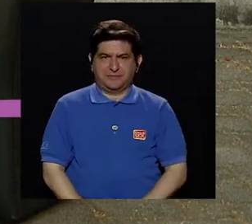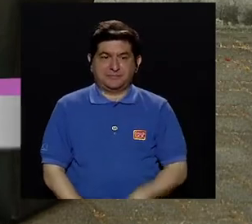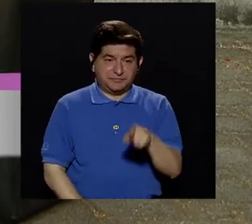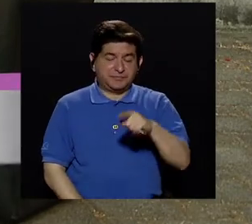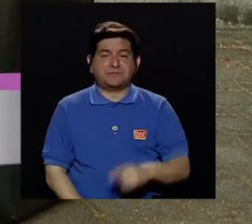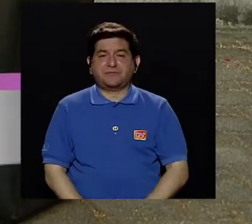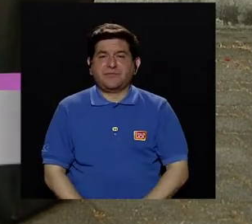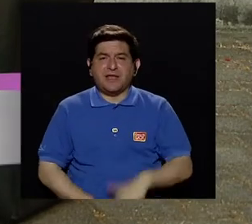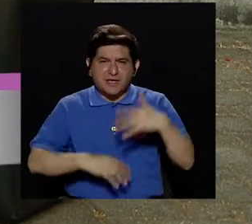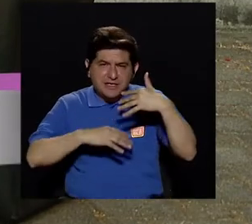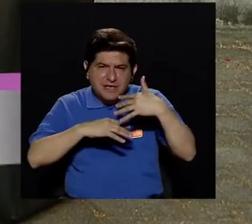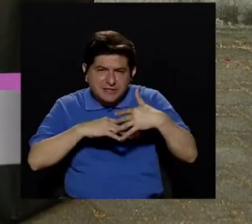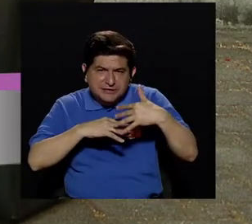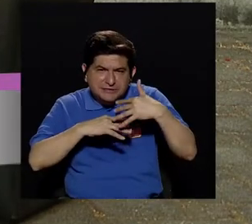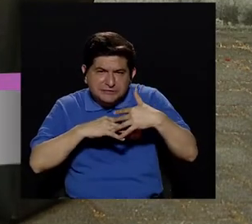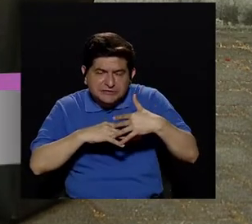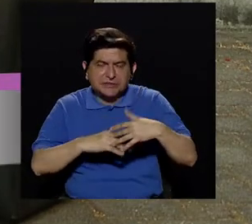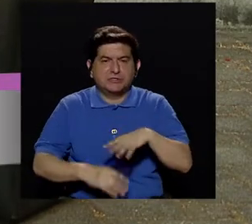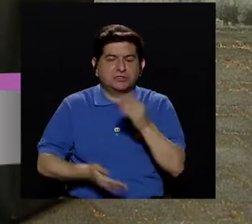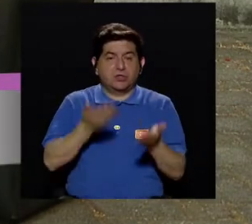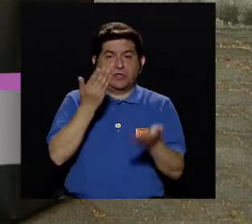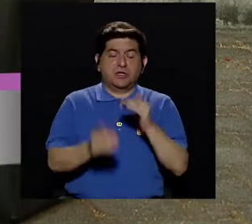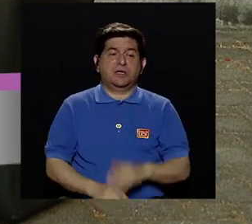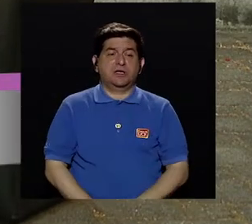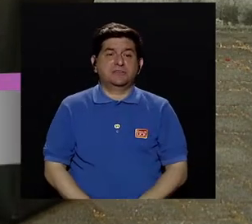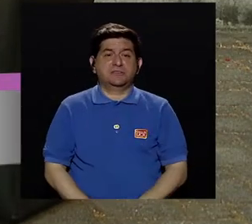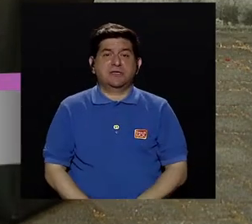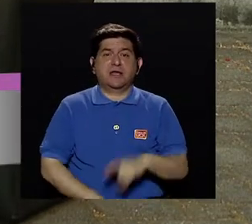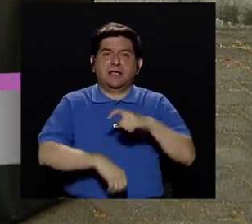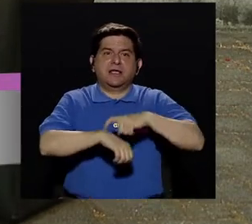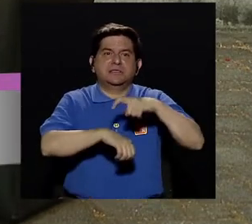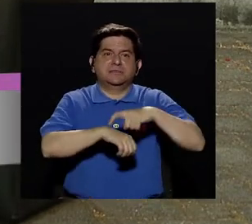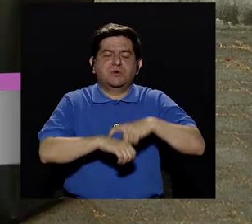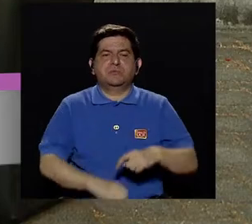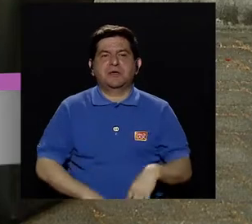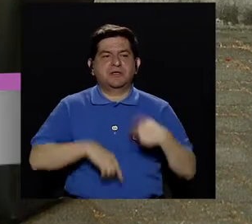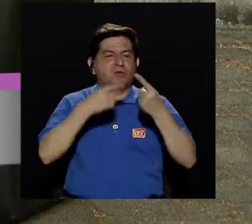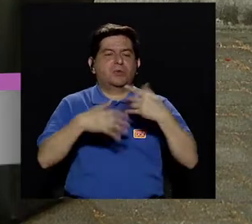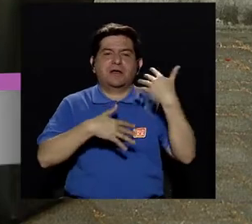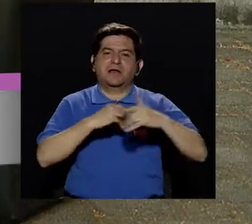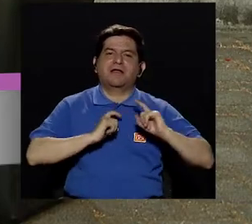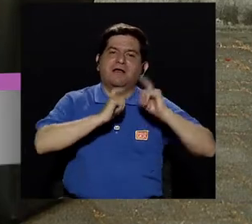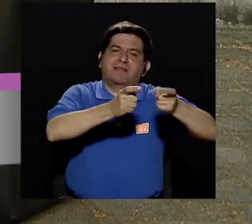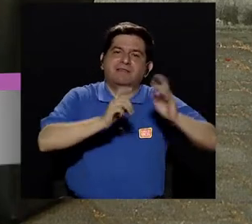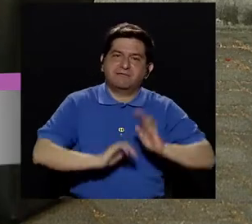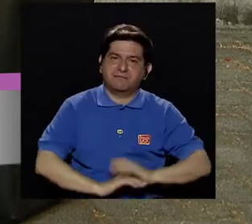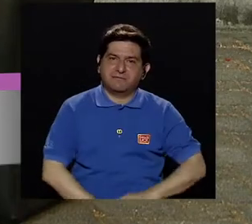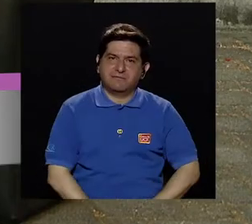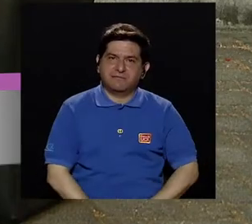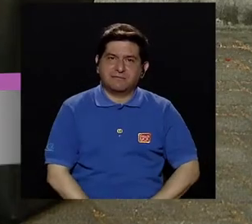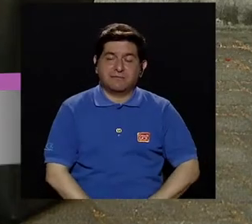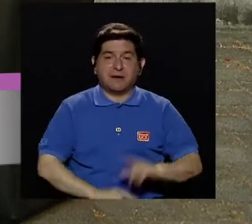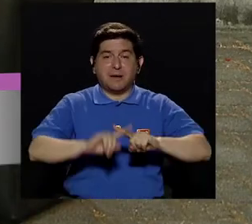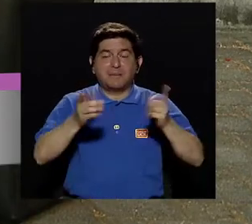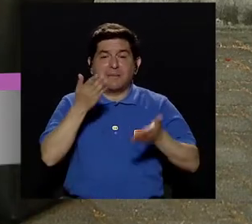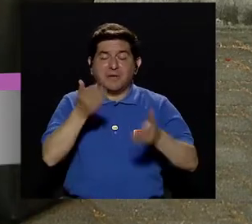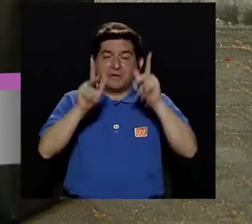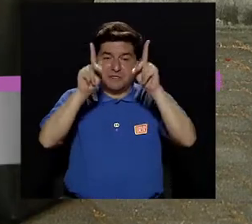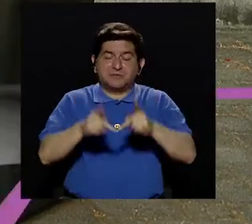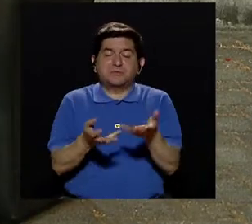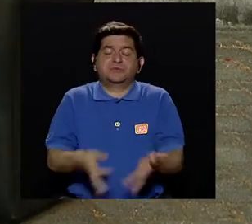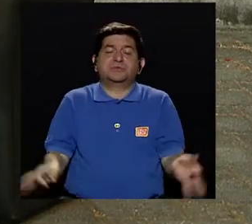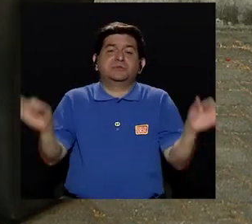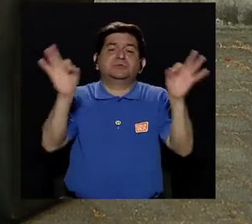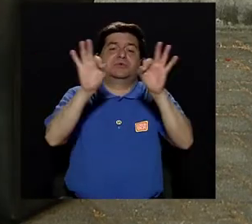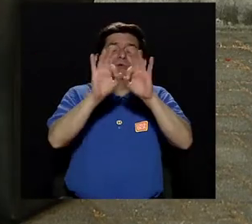en menstruación y se espere a estar con su menstruación para donar. Pero es que tal vez en los televidentes